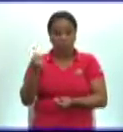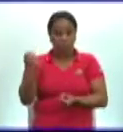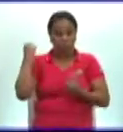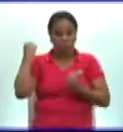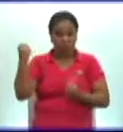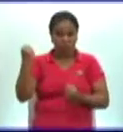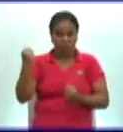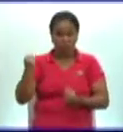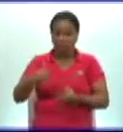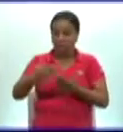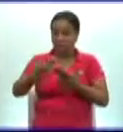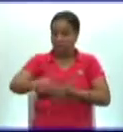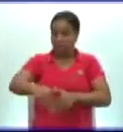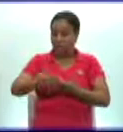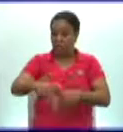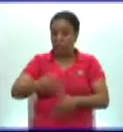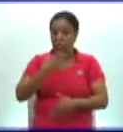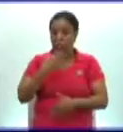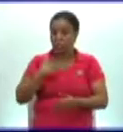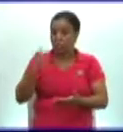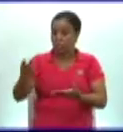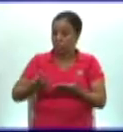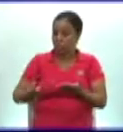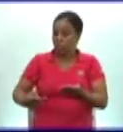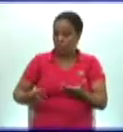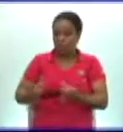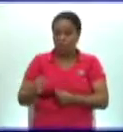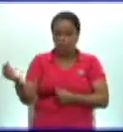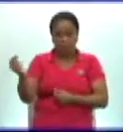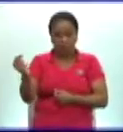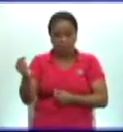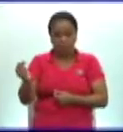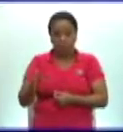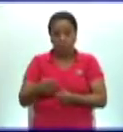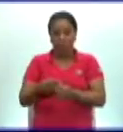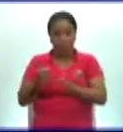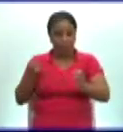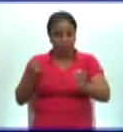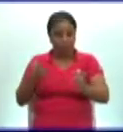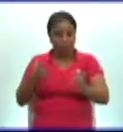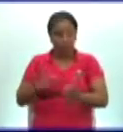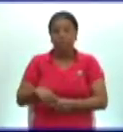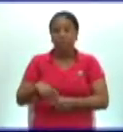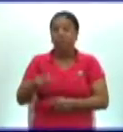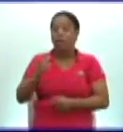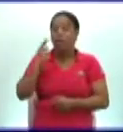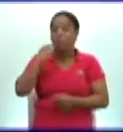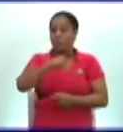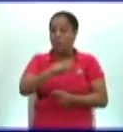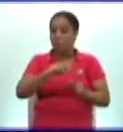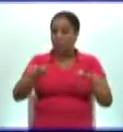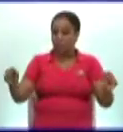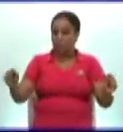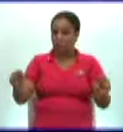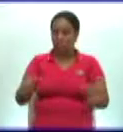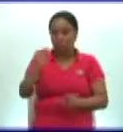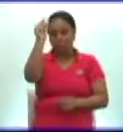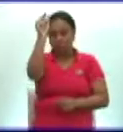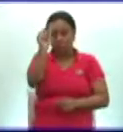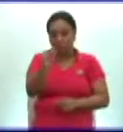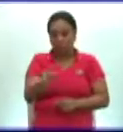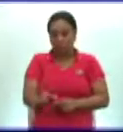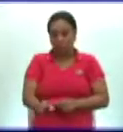dirección, como pintemos la fuerza, es decir, el segmento de recta, horizontal, vertical, diagonal, y